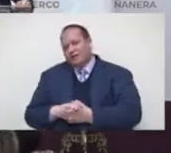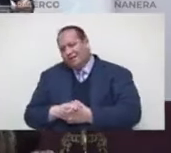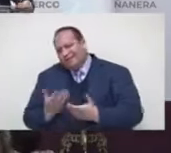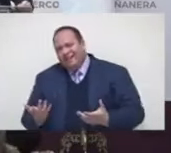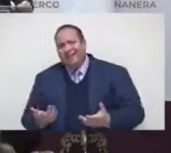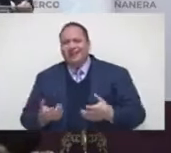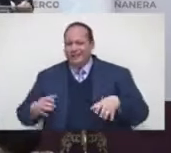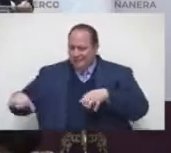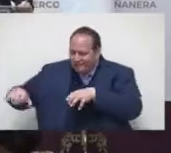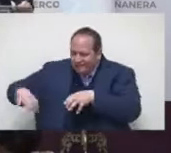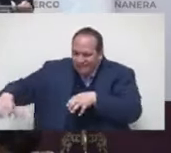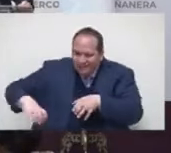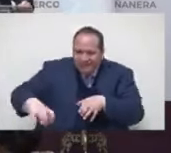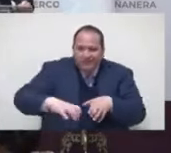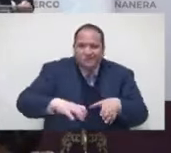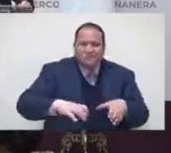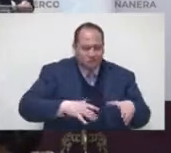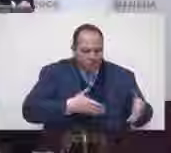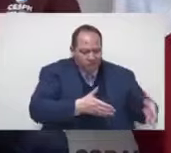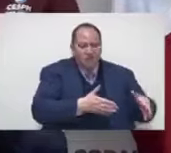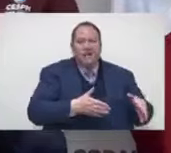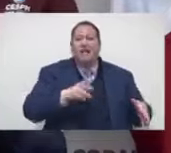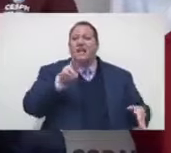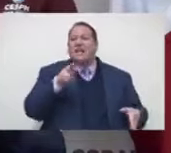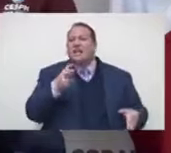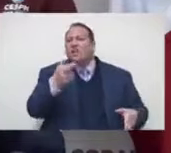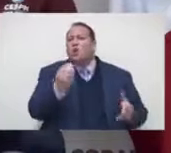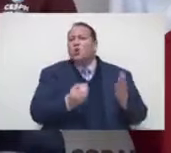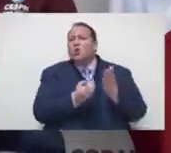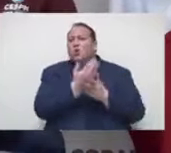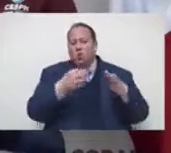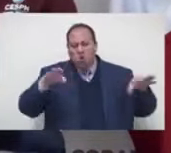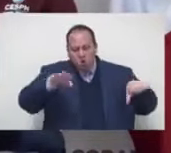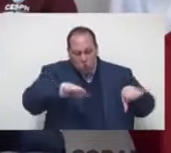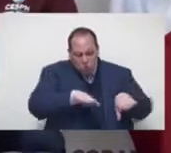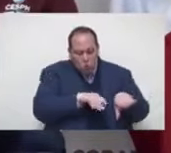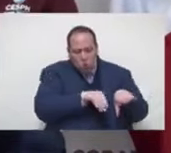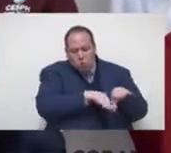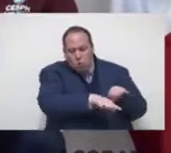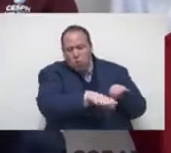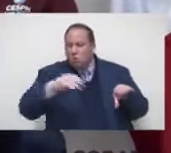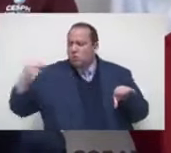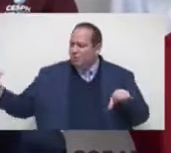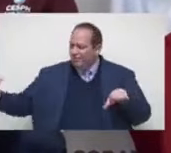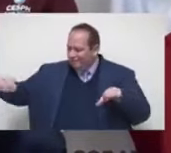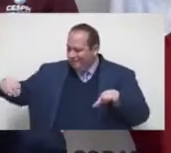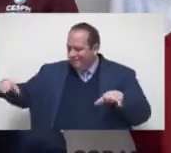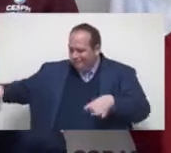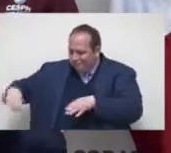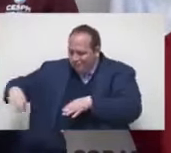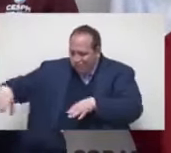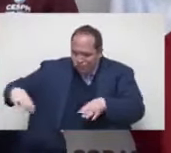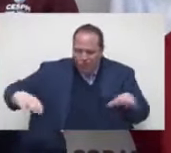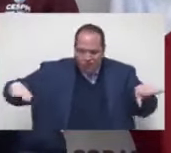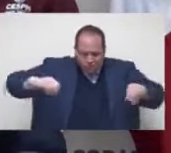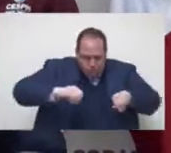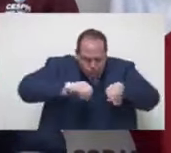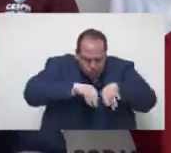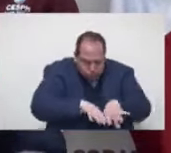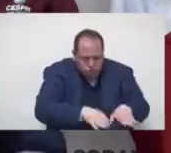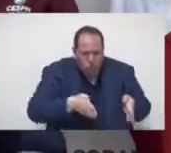todos los pluviales terminan siendo drenes, el Río Nuevo es un dren al final de cuentas, todo va llegando hacia ciertos drenes, y lo principal es que los drenes